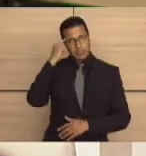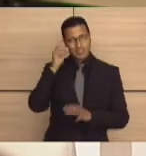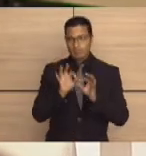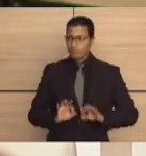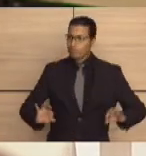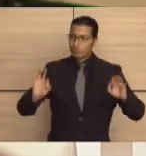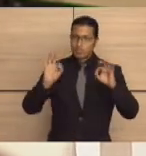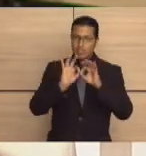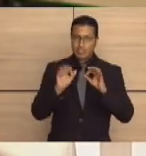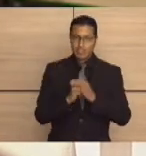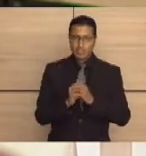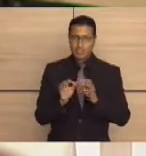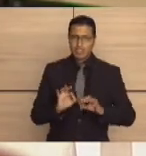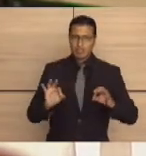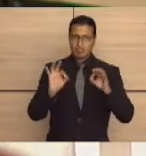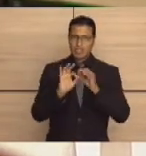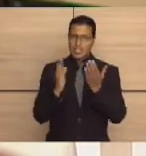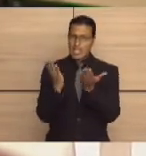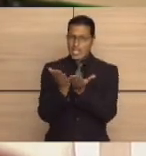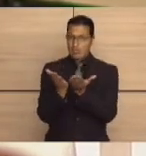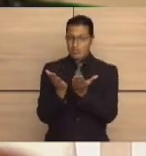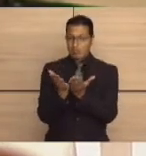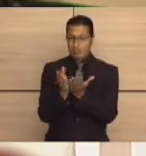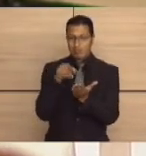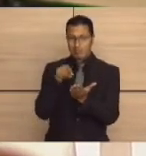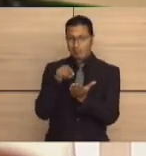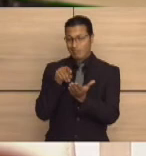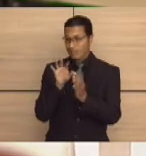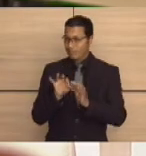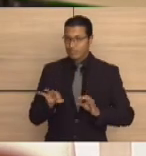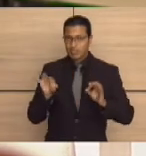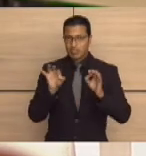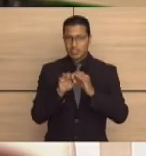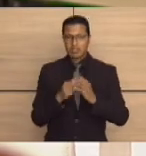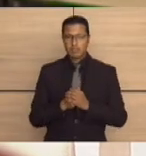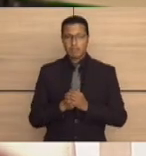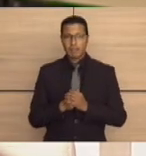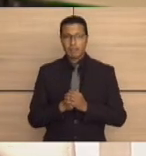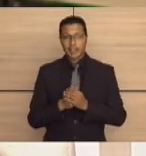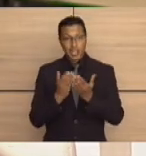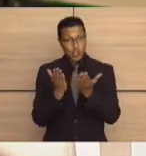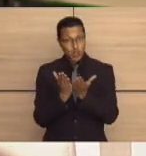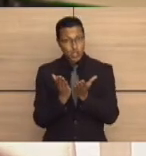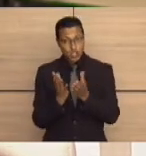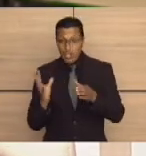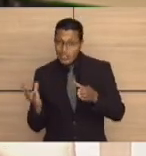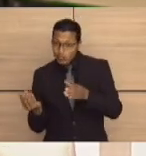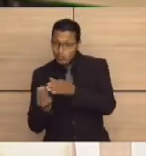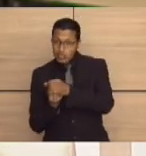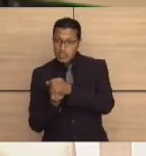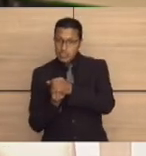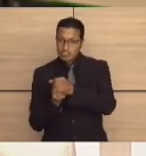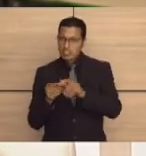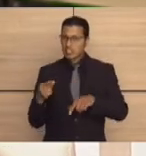educación, que es la base de todo. Y una educación inclusiva representa